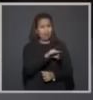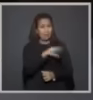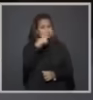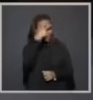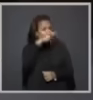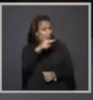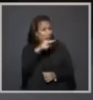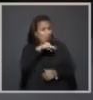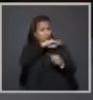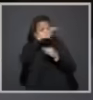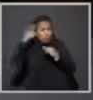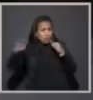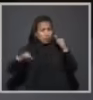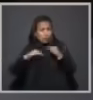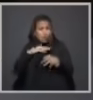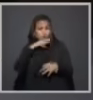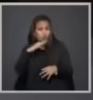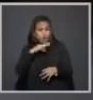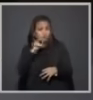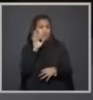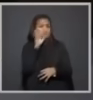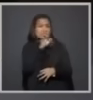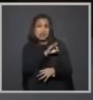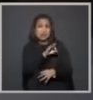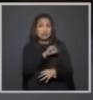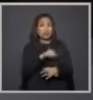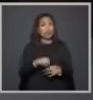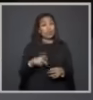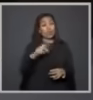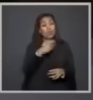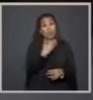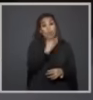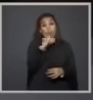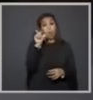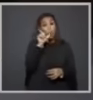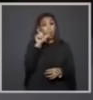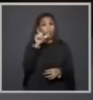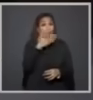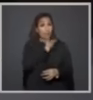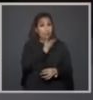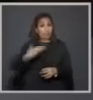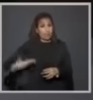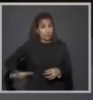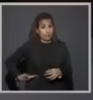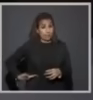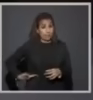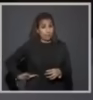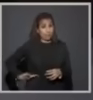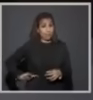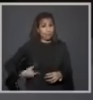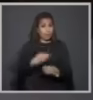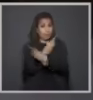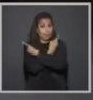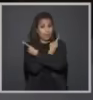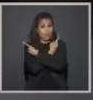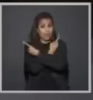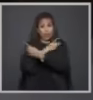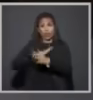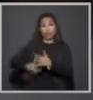presidente es honesto, los gobernadores van a tener que ser honestos, los presidentes municipales